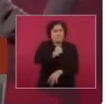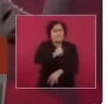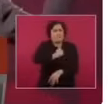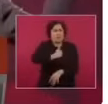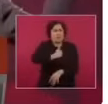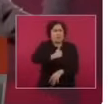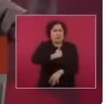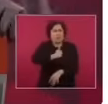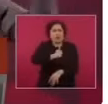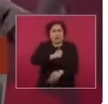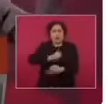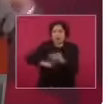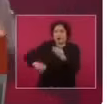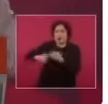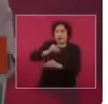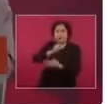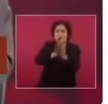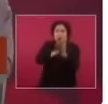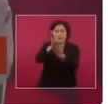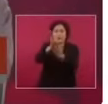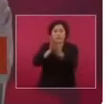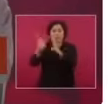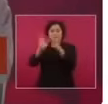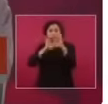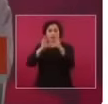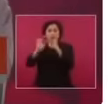¿no?, en Estados Unidos